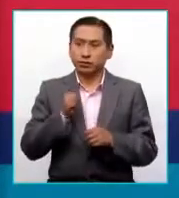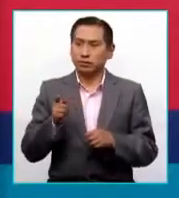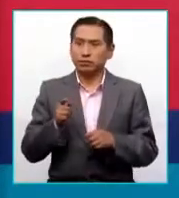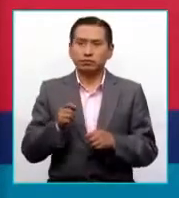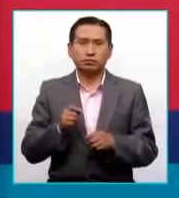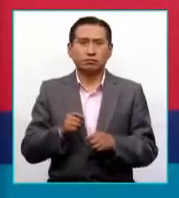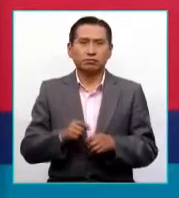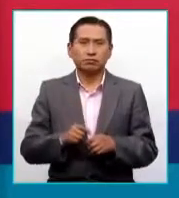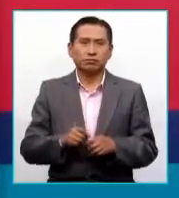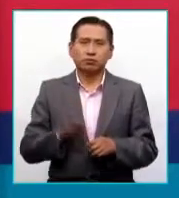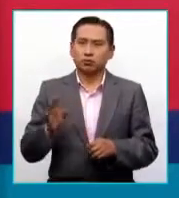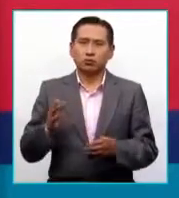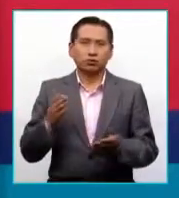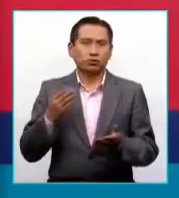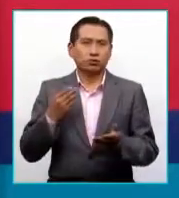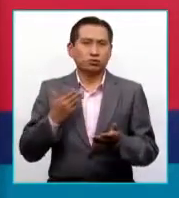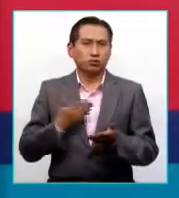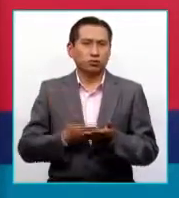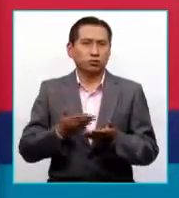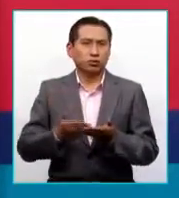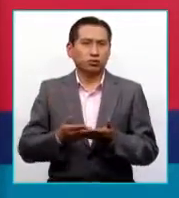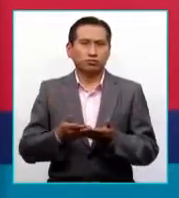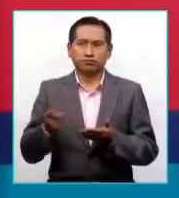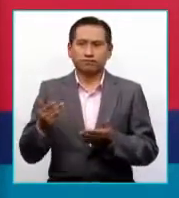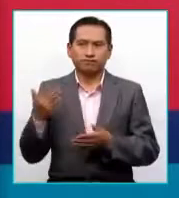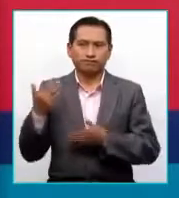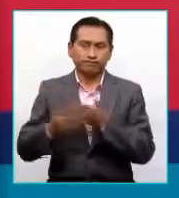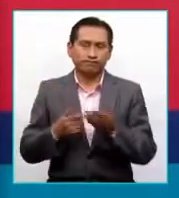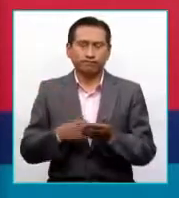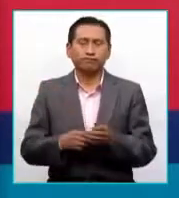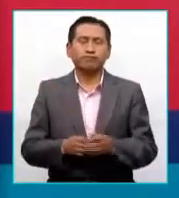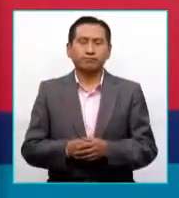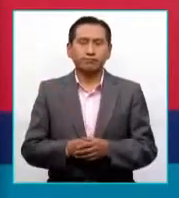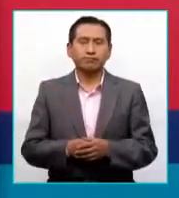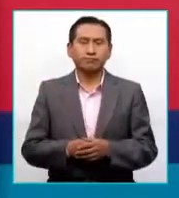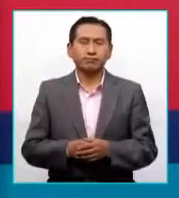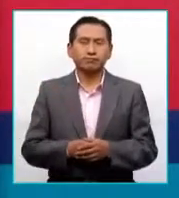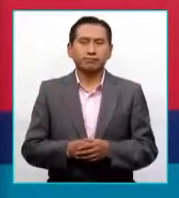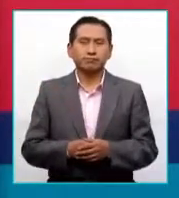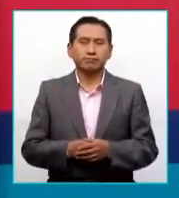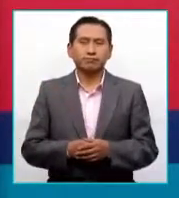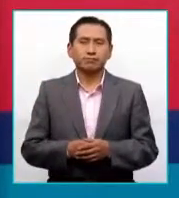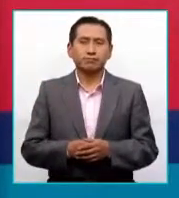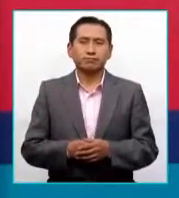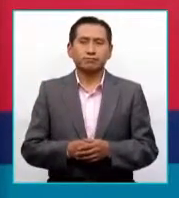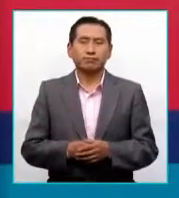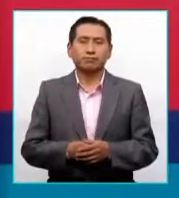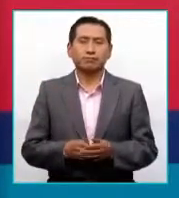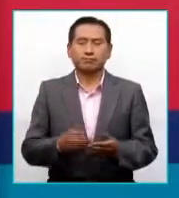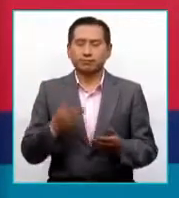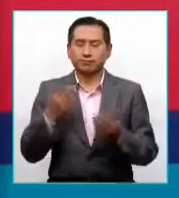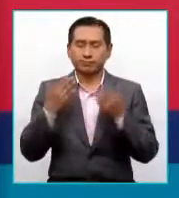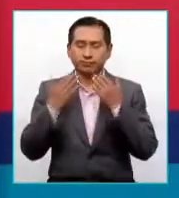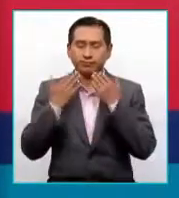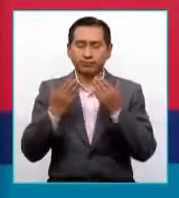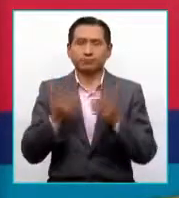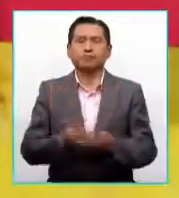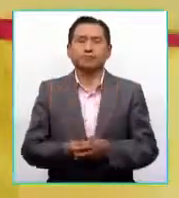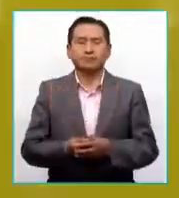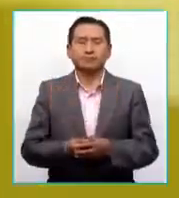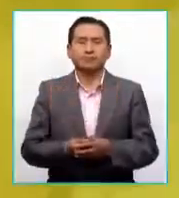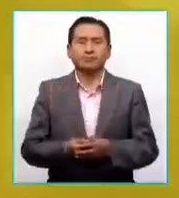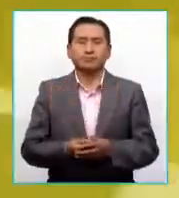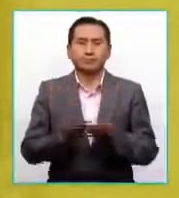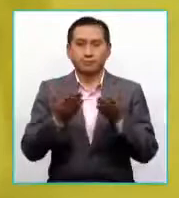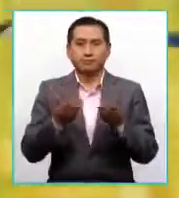por supuesto, el proceso fundamentalmente que lleva adelante para realizar sus propuestas artísticas. Quiero dar las gracias a Ale Lanza por